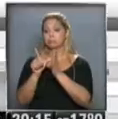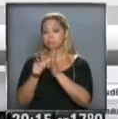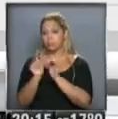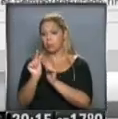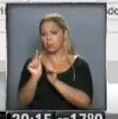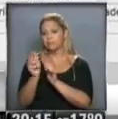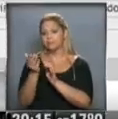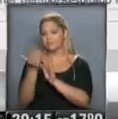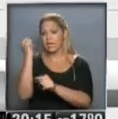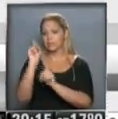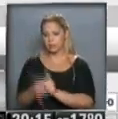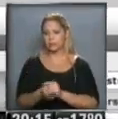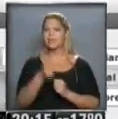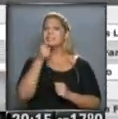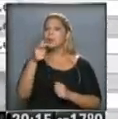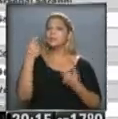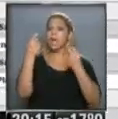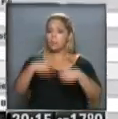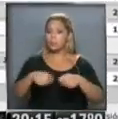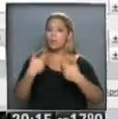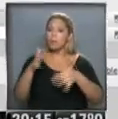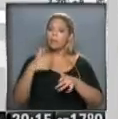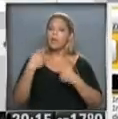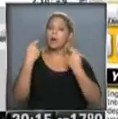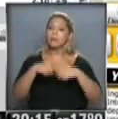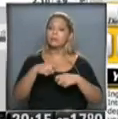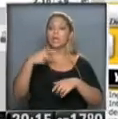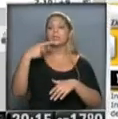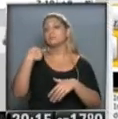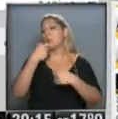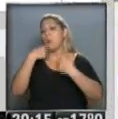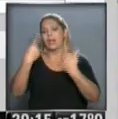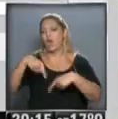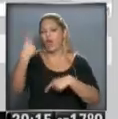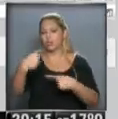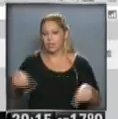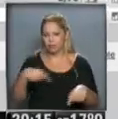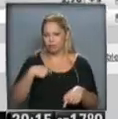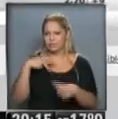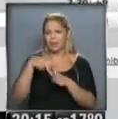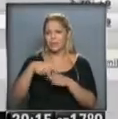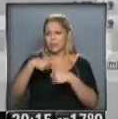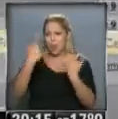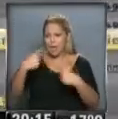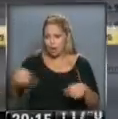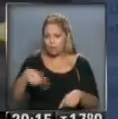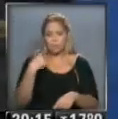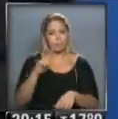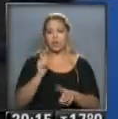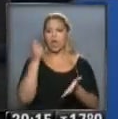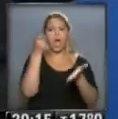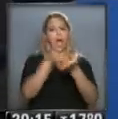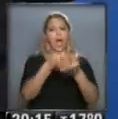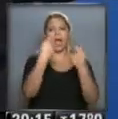también lo sacaron. Si usted quiere apostar, puede apostar al Caballito de la Plaza, a la Calecita, a lo que quiera en el mundo, menos